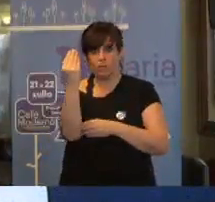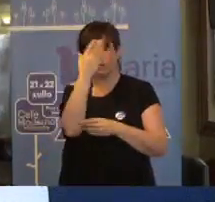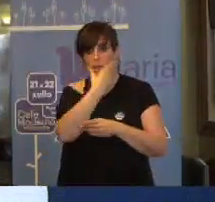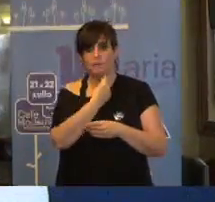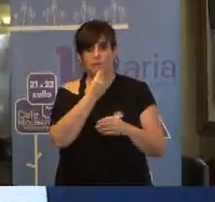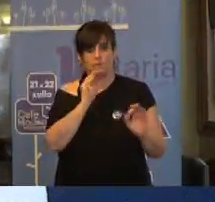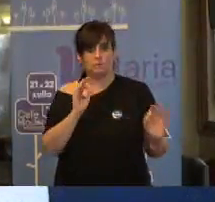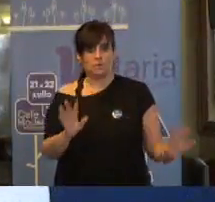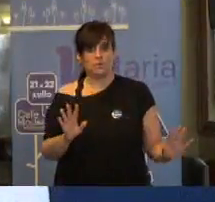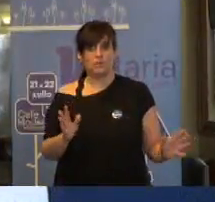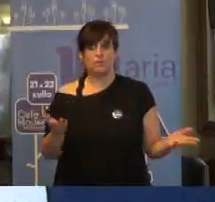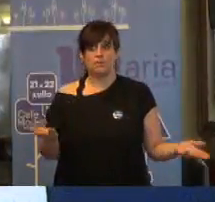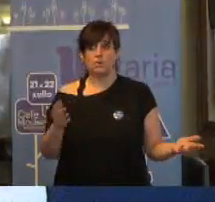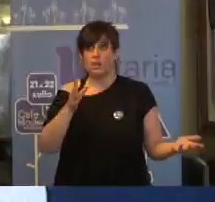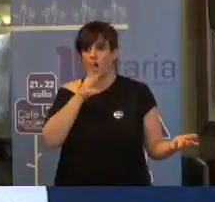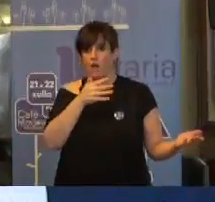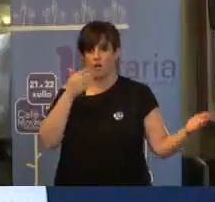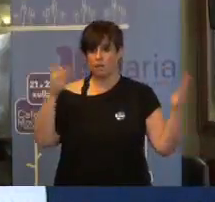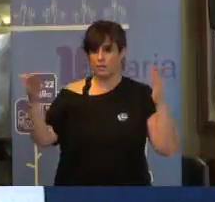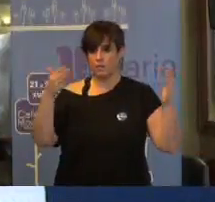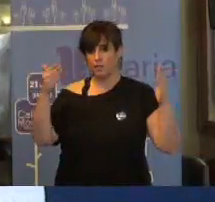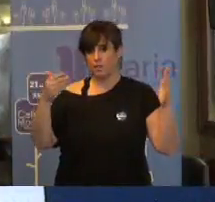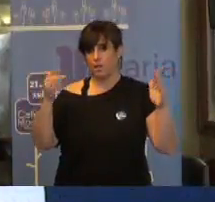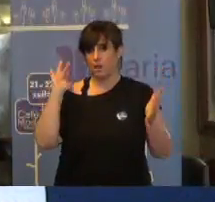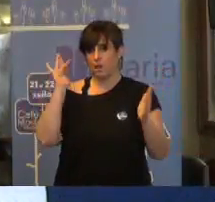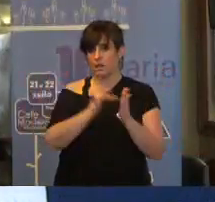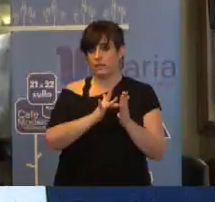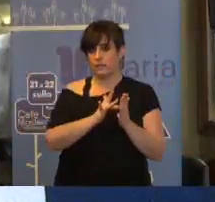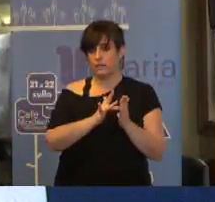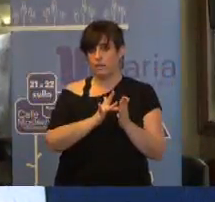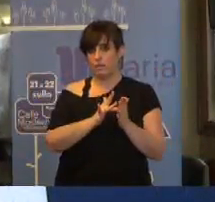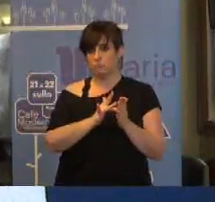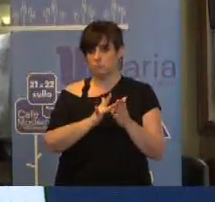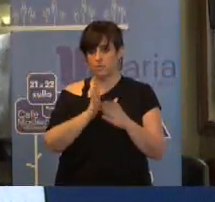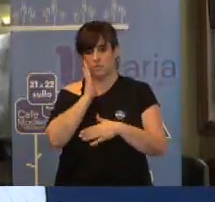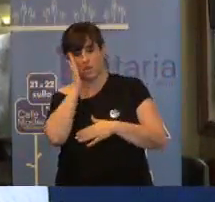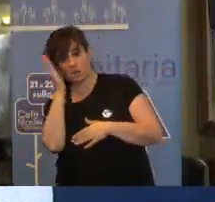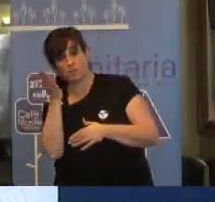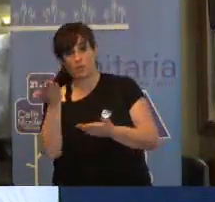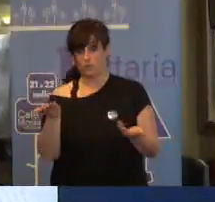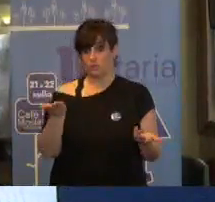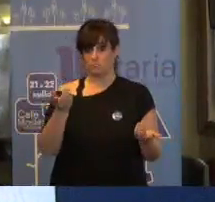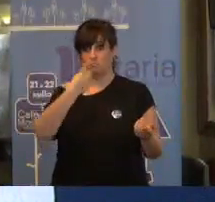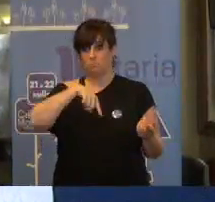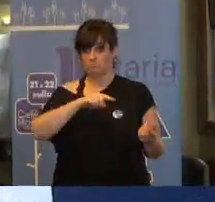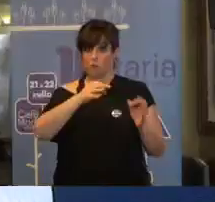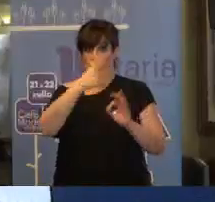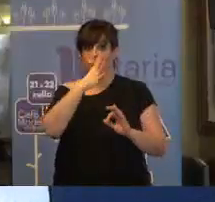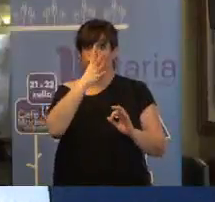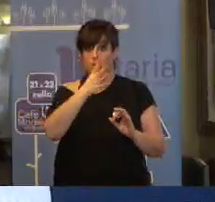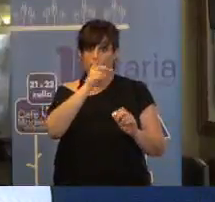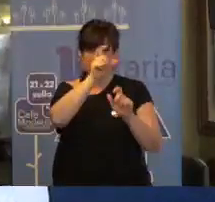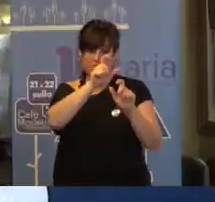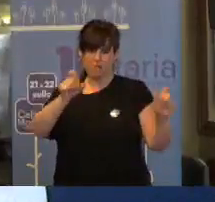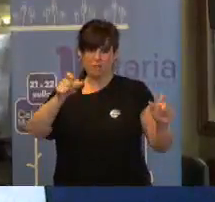momentos estamos vivindo nun día da marmota, onde temos sorte de que semos unha cidade de 50.000 habitantes e non unha cidade de 200.000 habitantes,